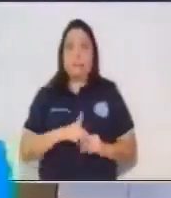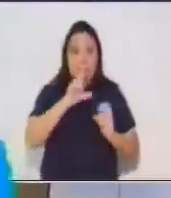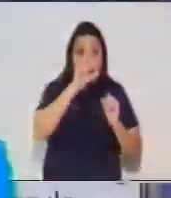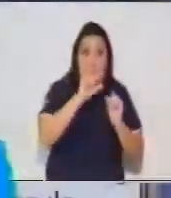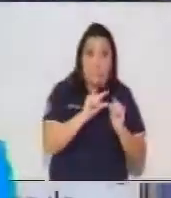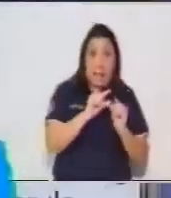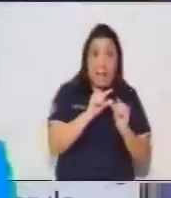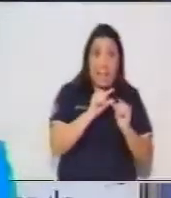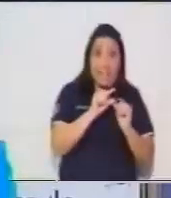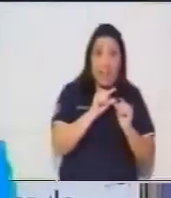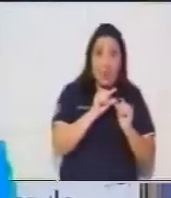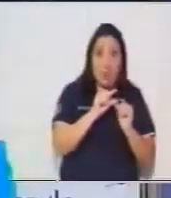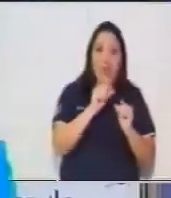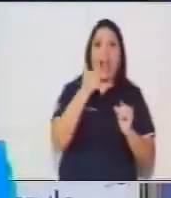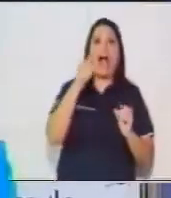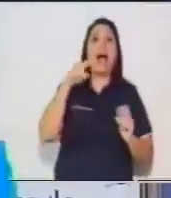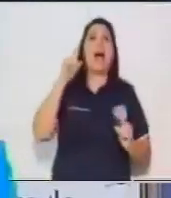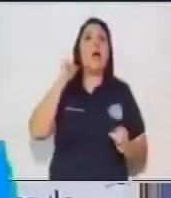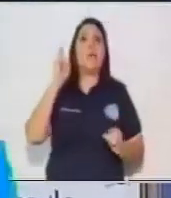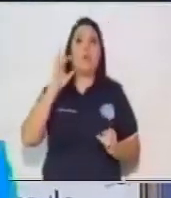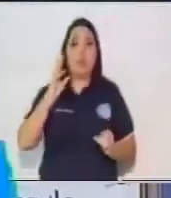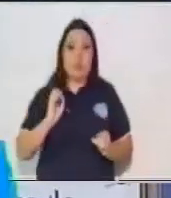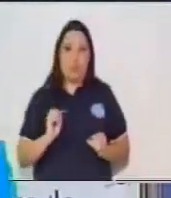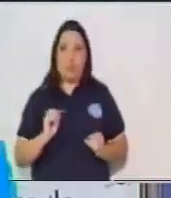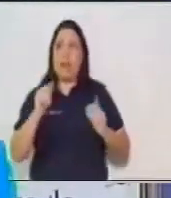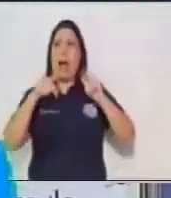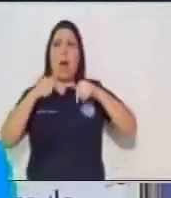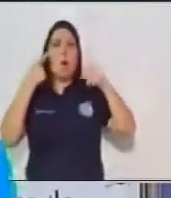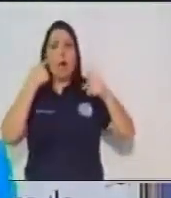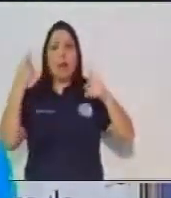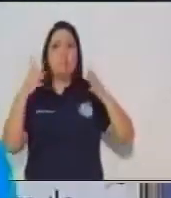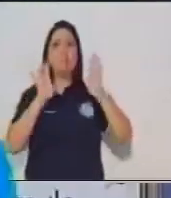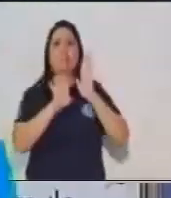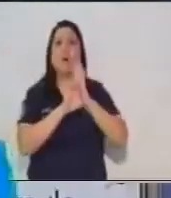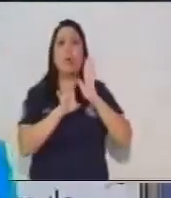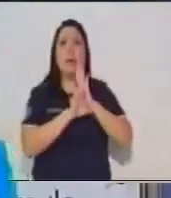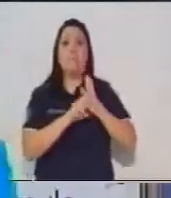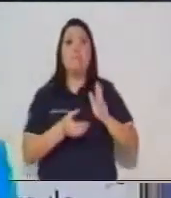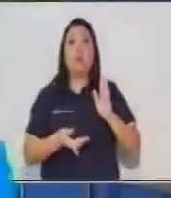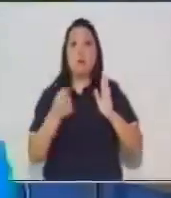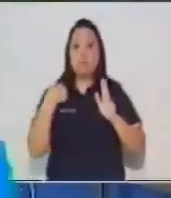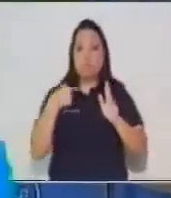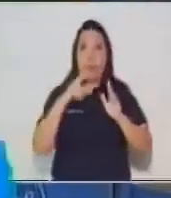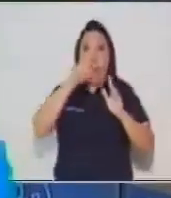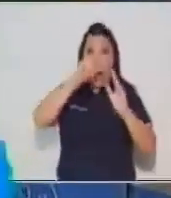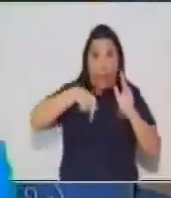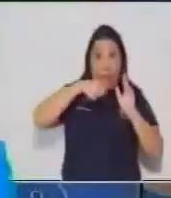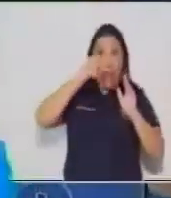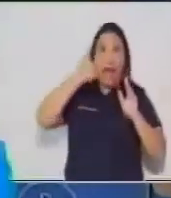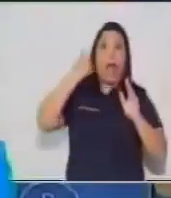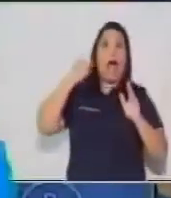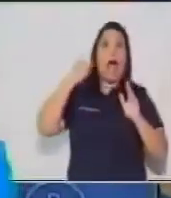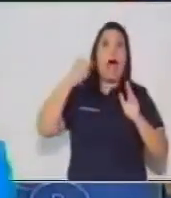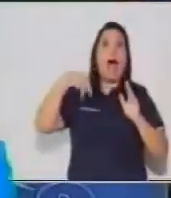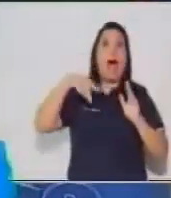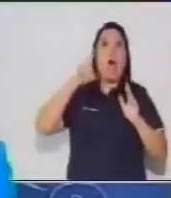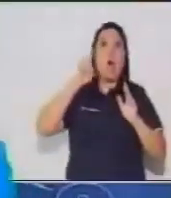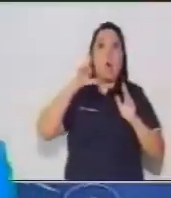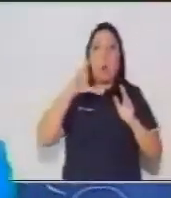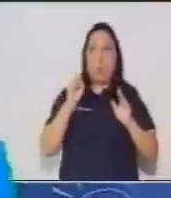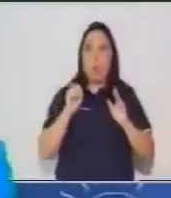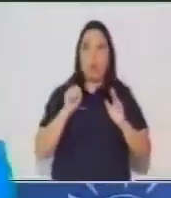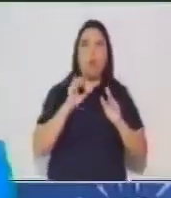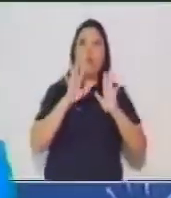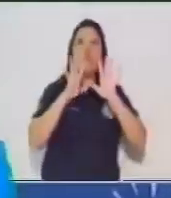y es un ángulo agudo. Ahora, si mi ángulo es exactamente 90